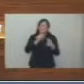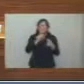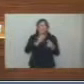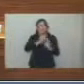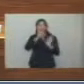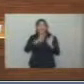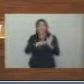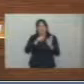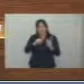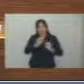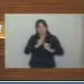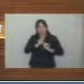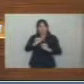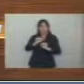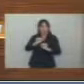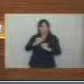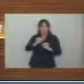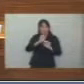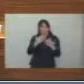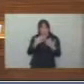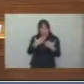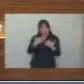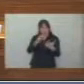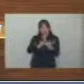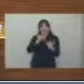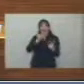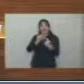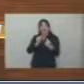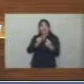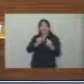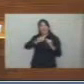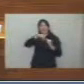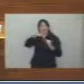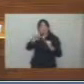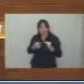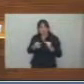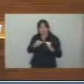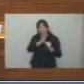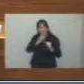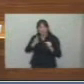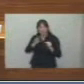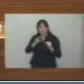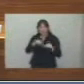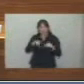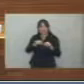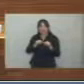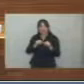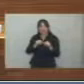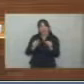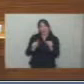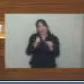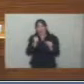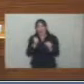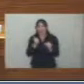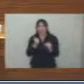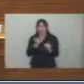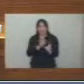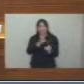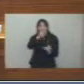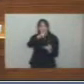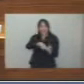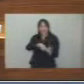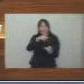rechazado por esta Junta, después de ese debate, resulta que el PP se suma a un carro para tratar de evitar que se apruebe el informe